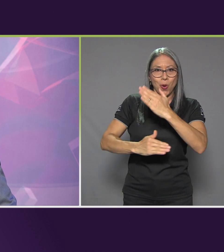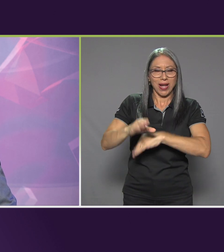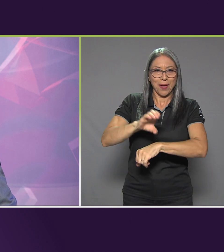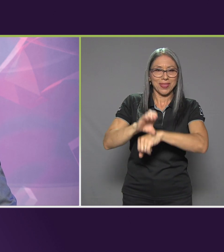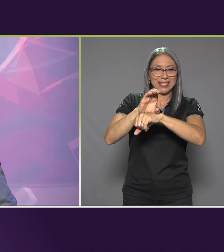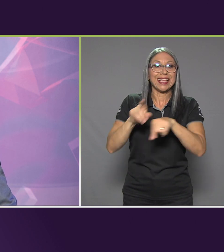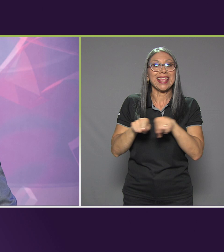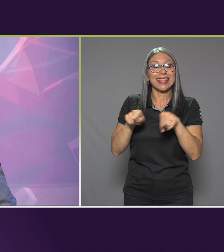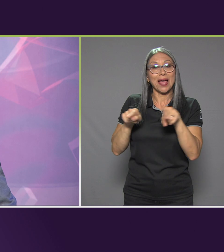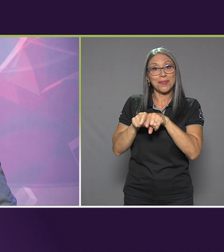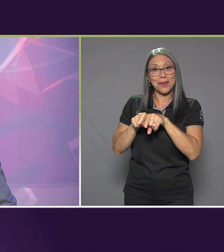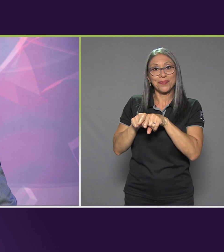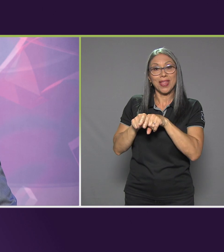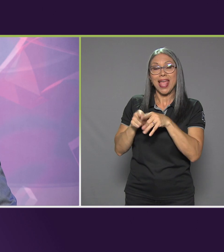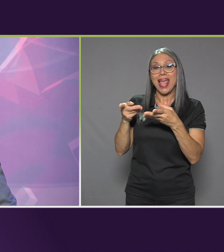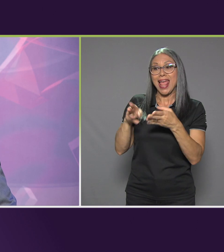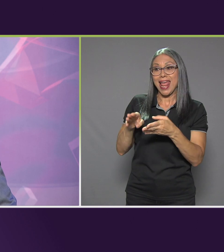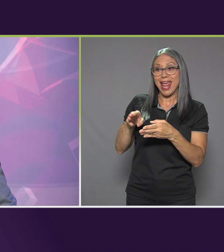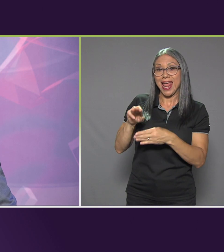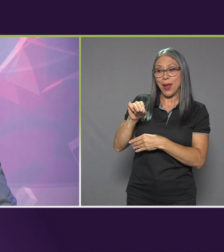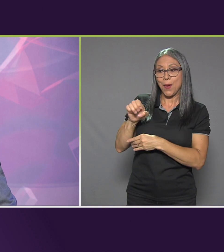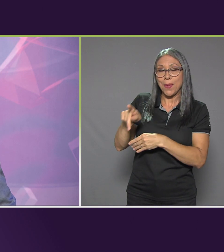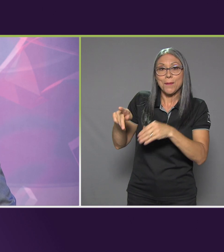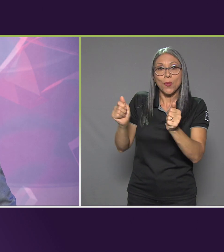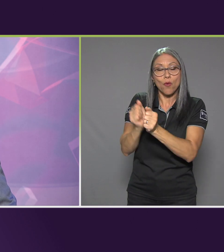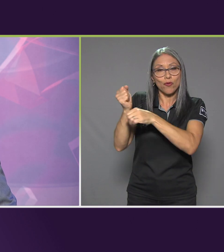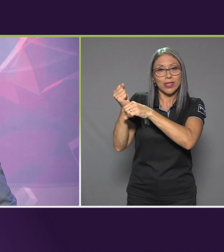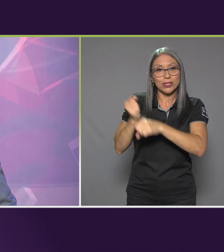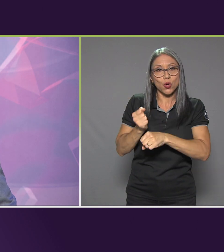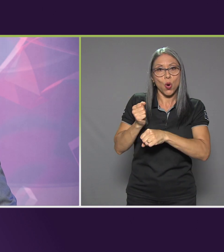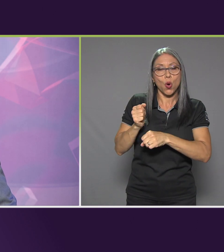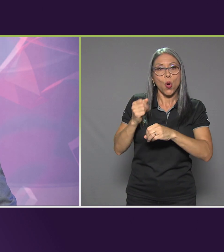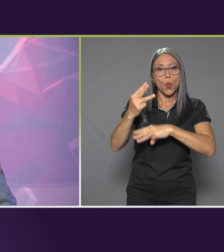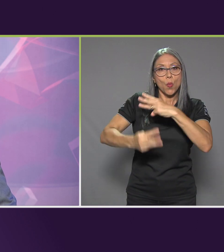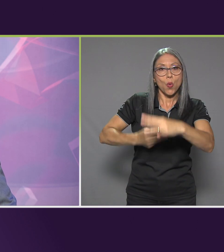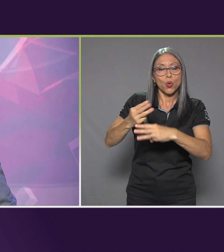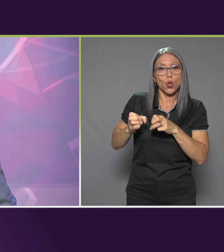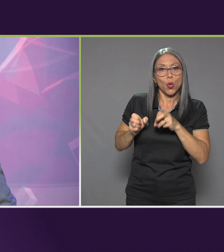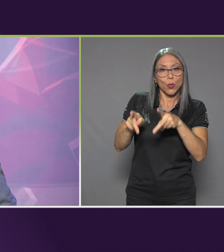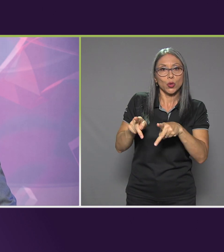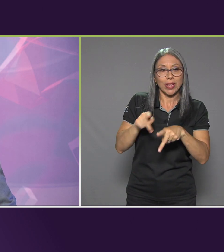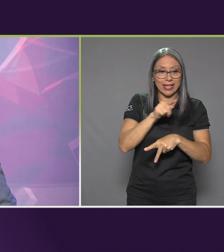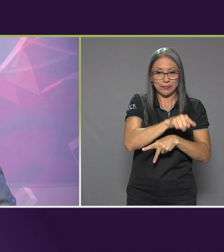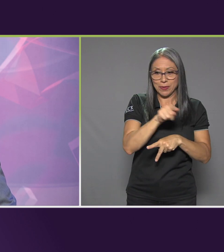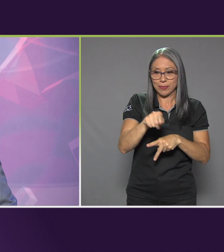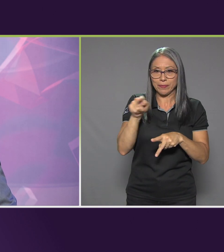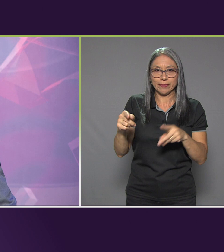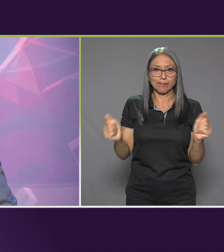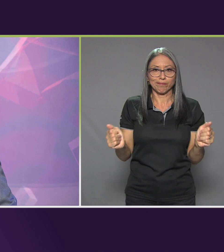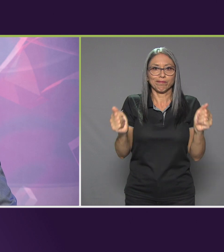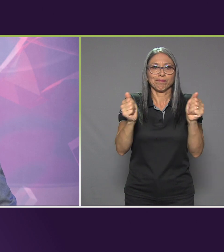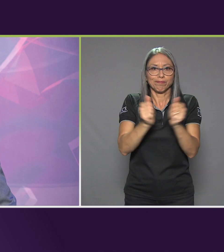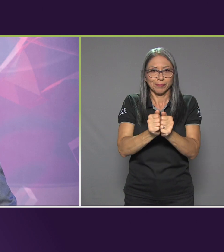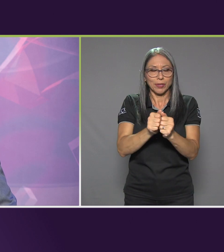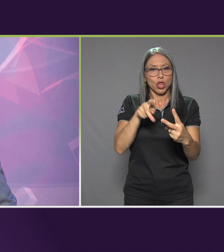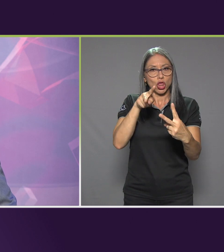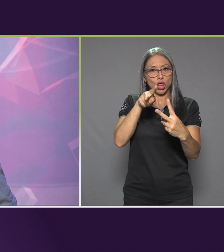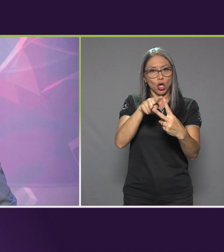Mundo de Oportunidades que había fundado doña Lorena Clare Rodríguez, se dieron a la tarea de dos cosas. Uno,